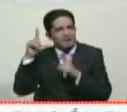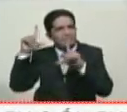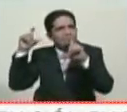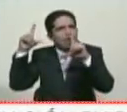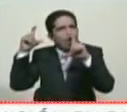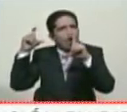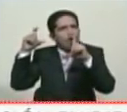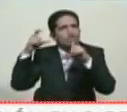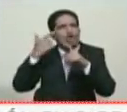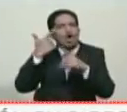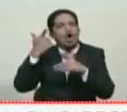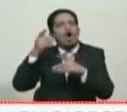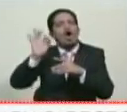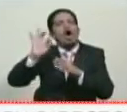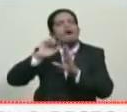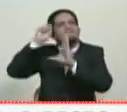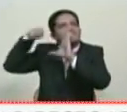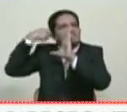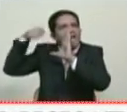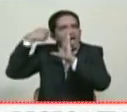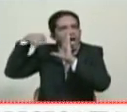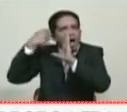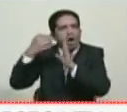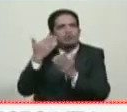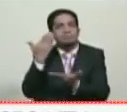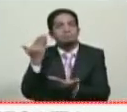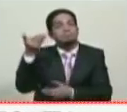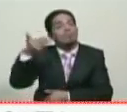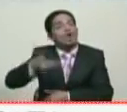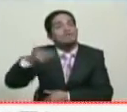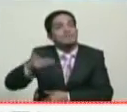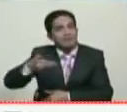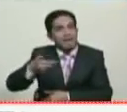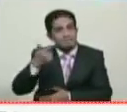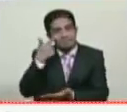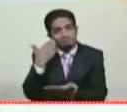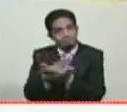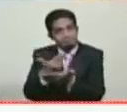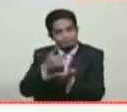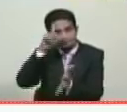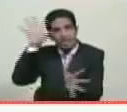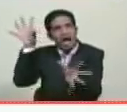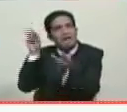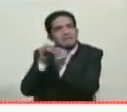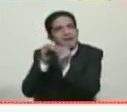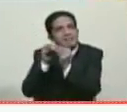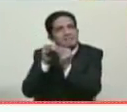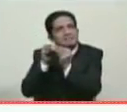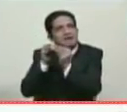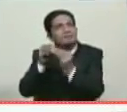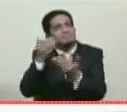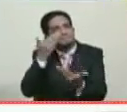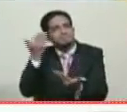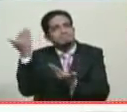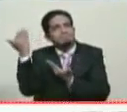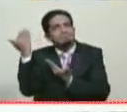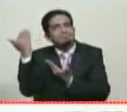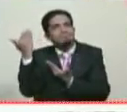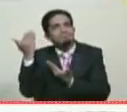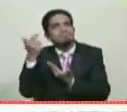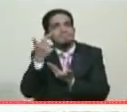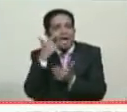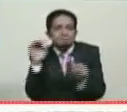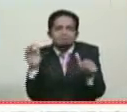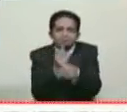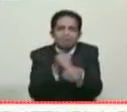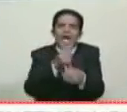o videos, que es importantísimo que el análisis de la foto y de los videos para que uno pueda